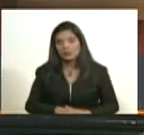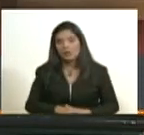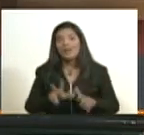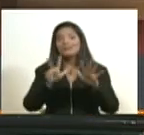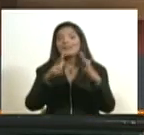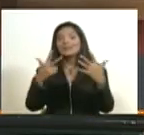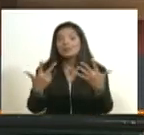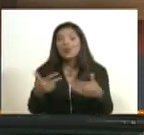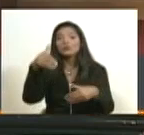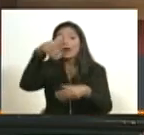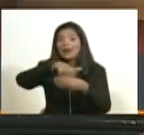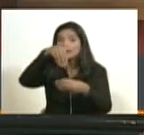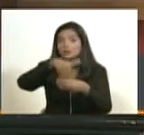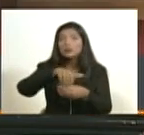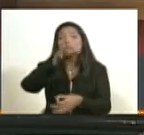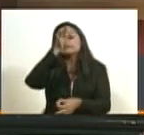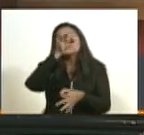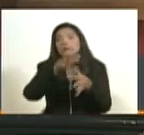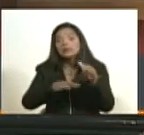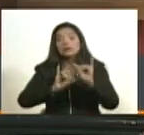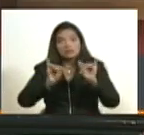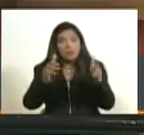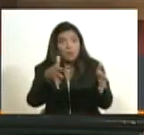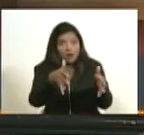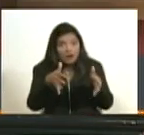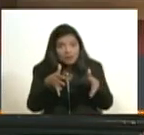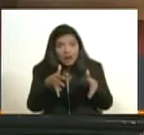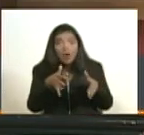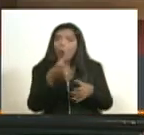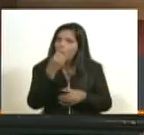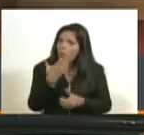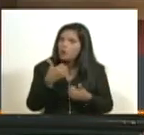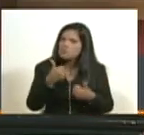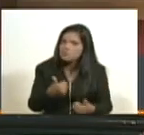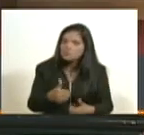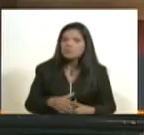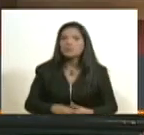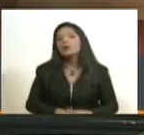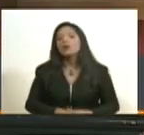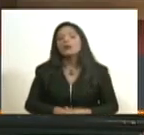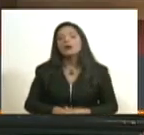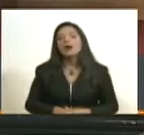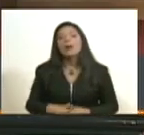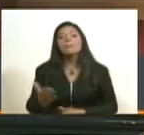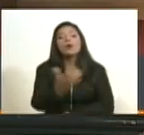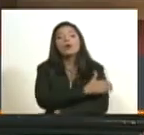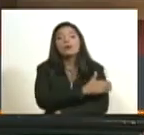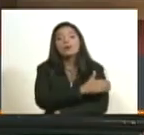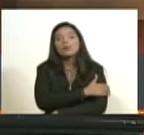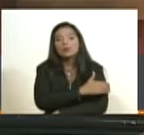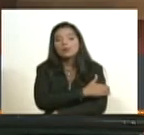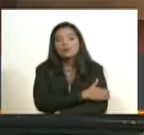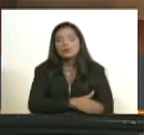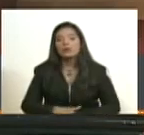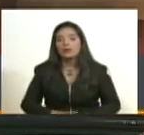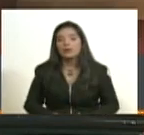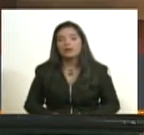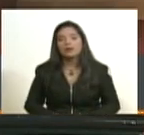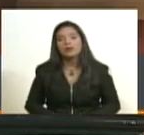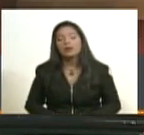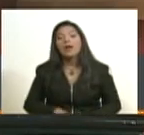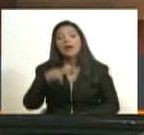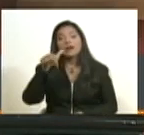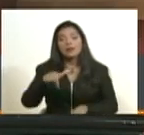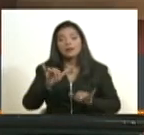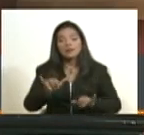18 elecciones, afortunadamente, lo hemos ganado en buena lid. Y cuando la oposición ha triunfado, en este mismo salón,